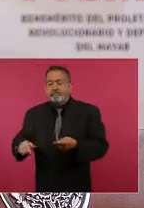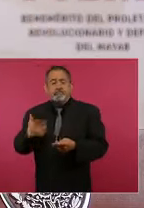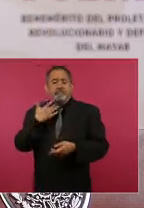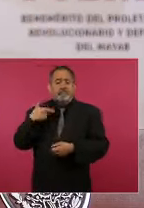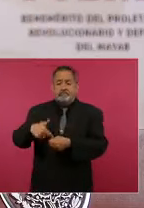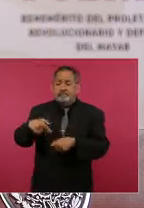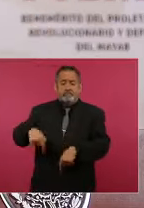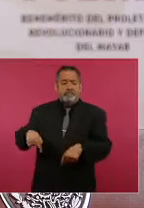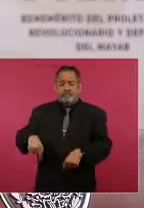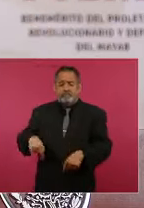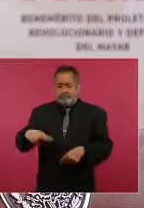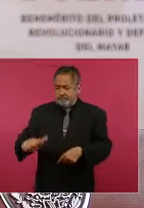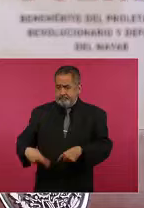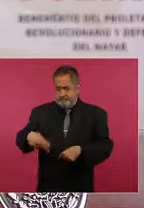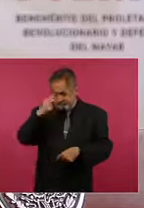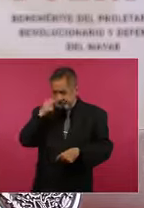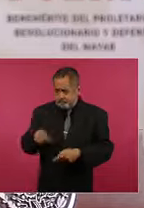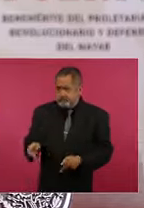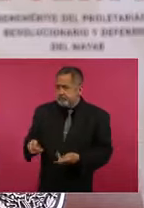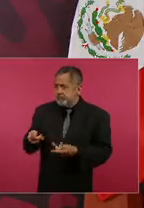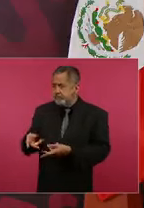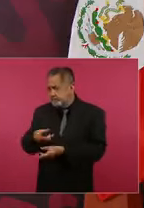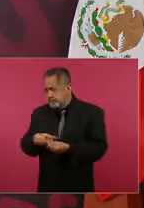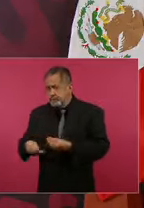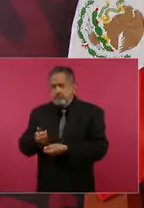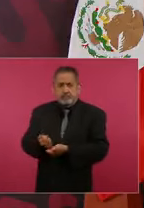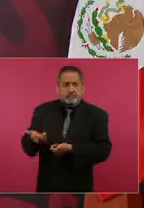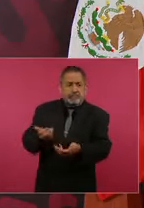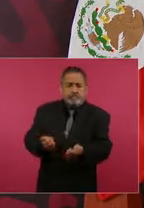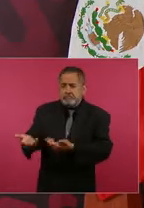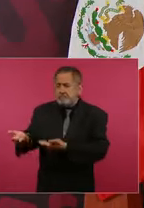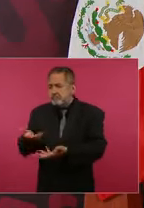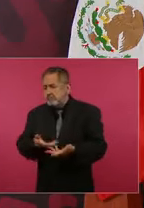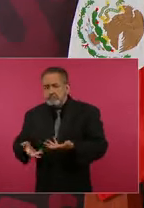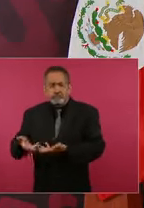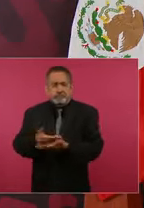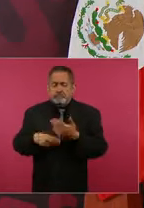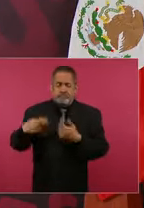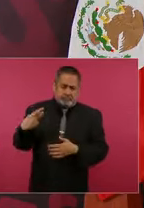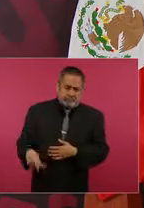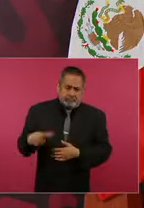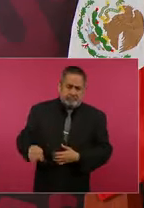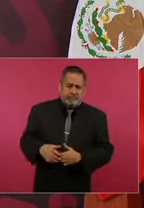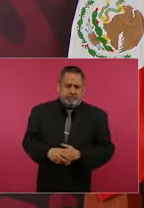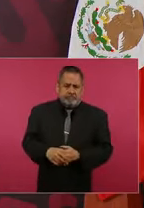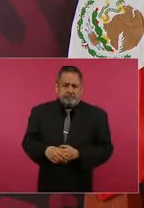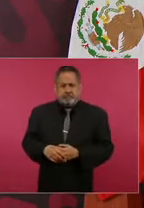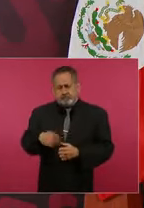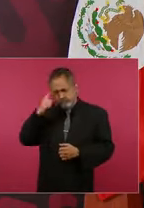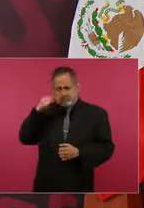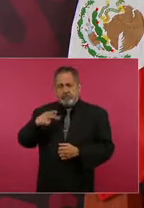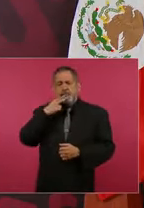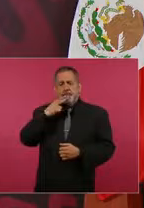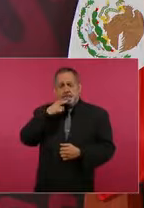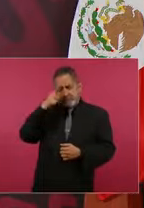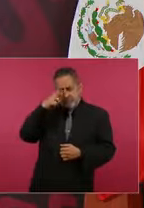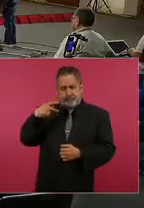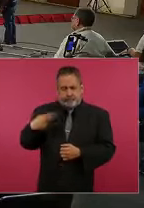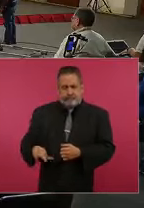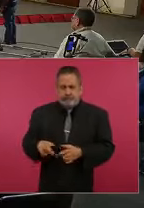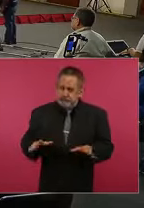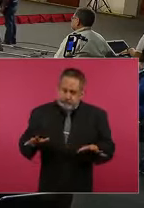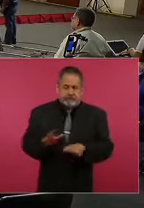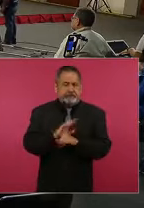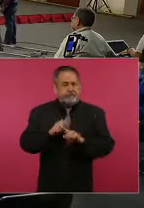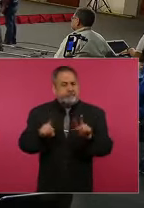venta de gasolinas, de diésel y de otros petrolíferos. Ese es el cambio.